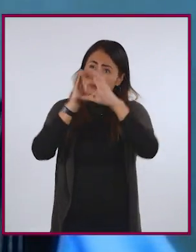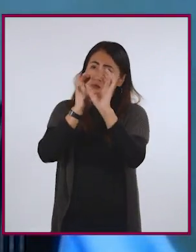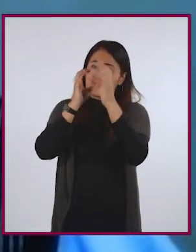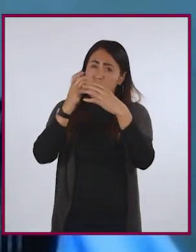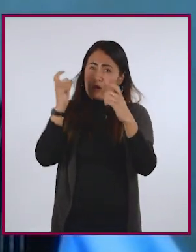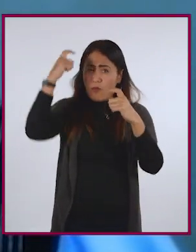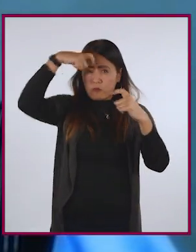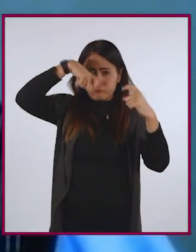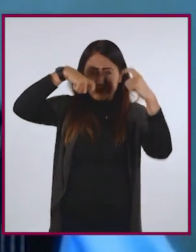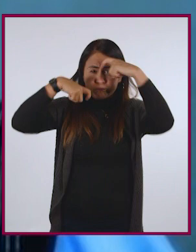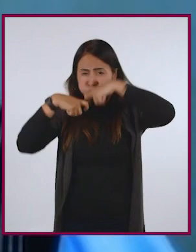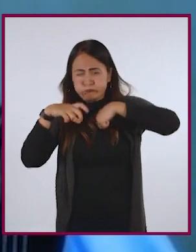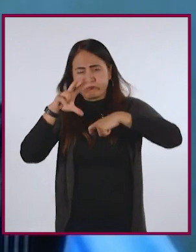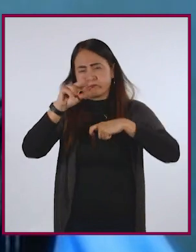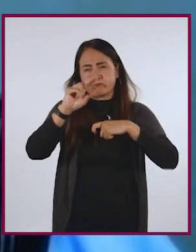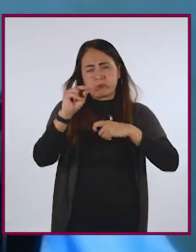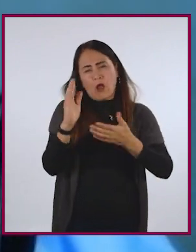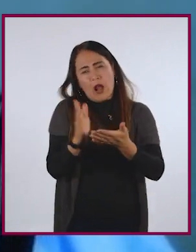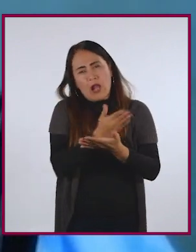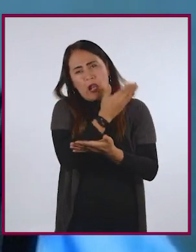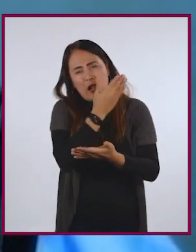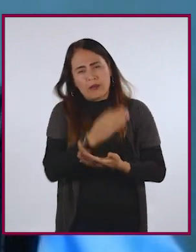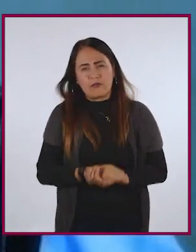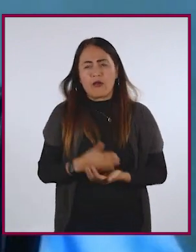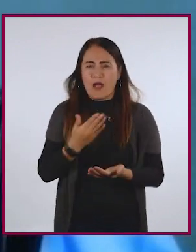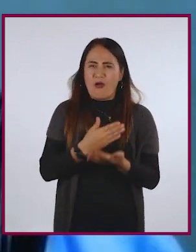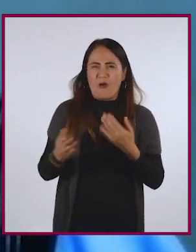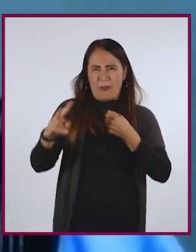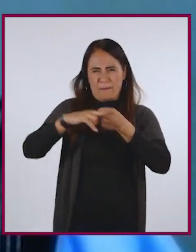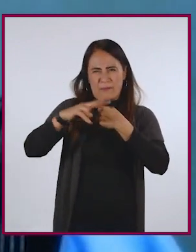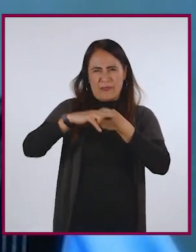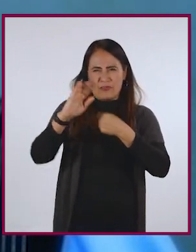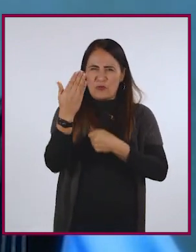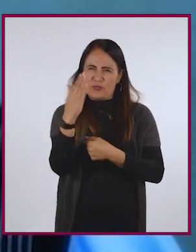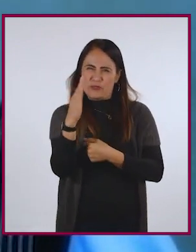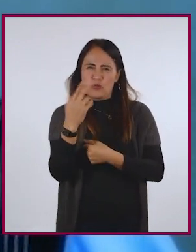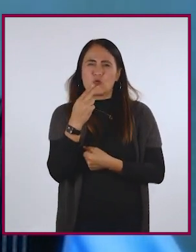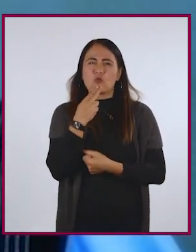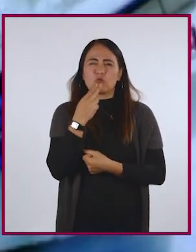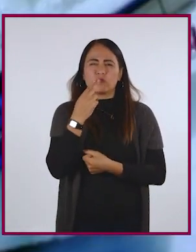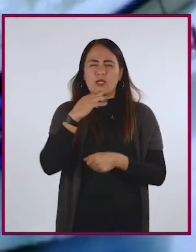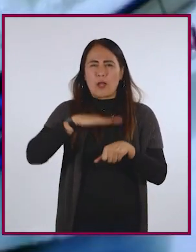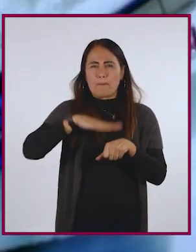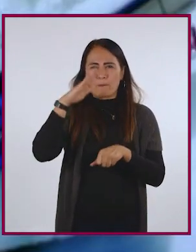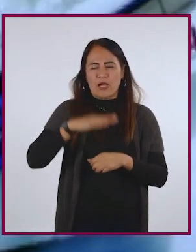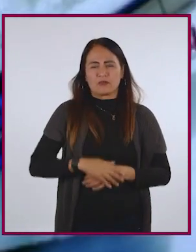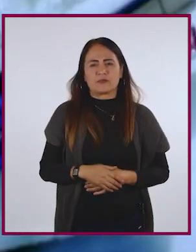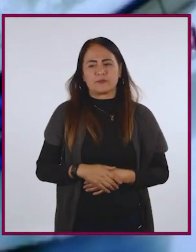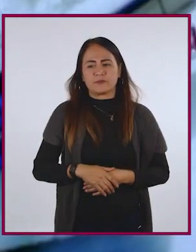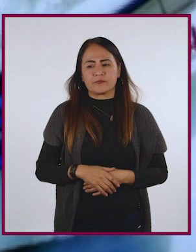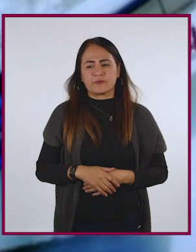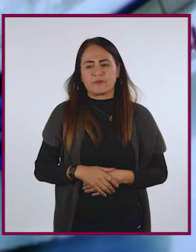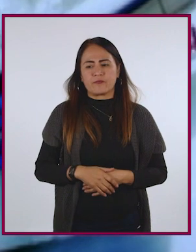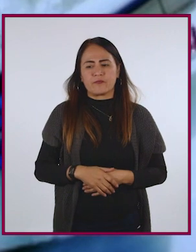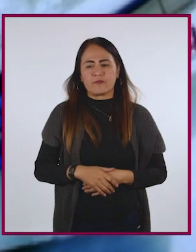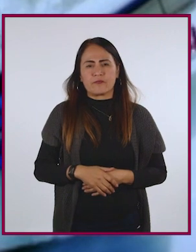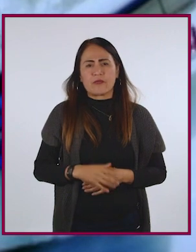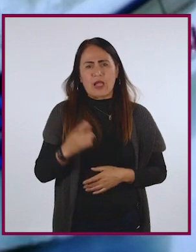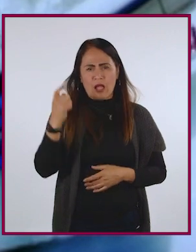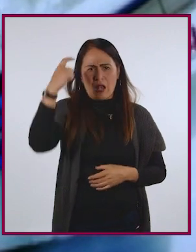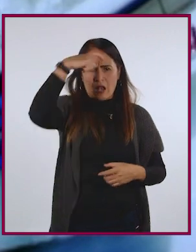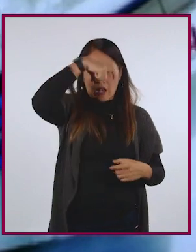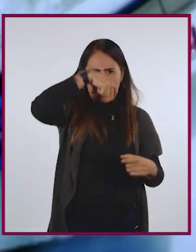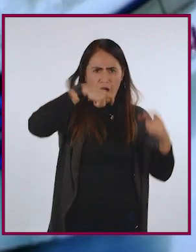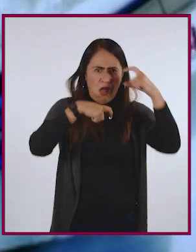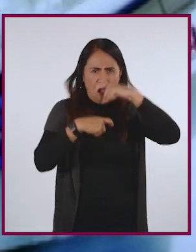telescopios a bases de lentes, y desde entonces son los que más se usan en el trabajo astronómico. No se dejan de usar los de